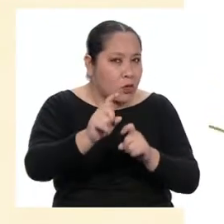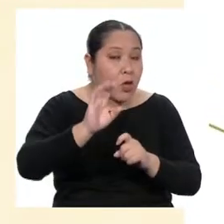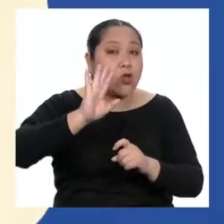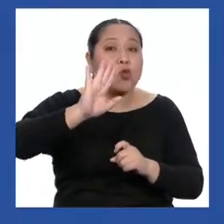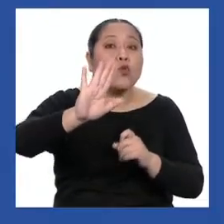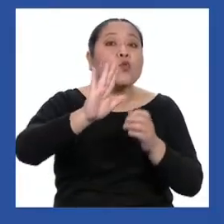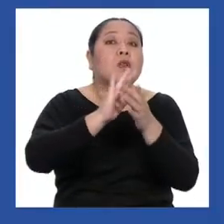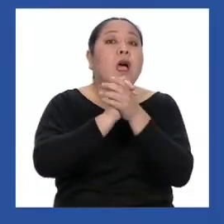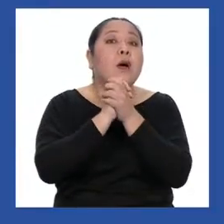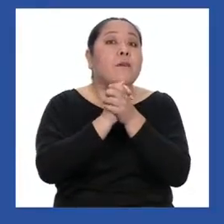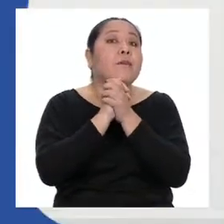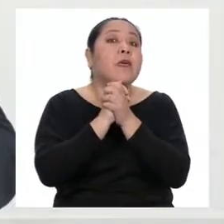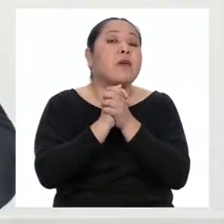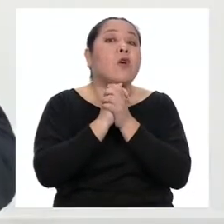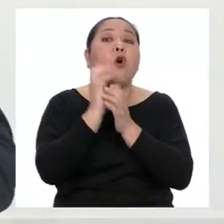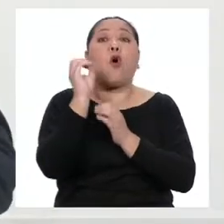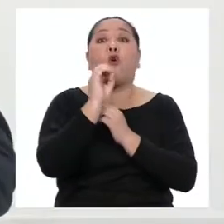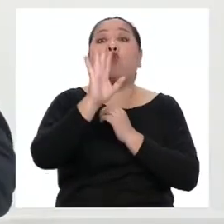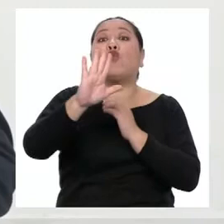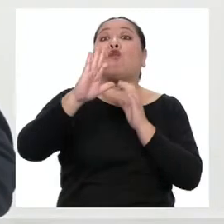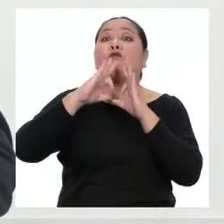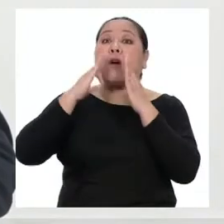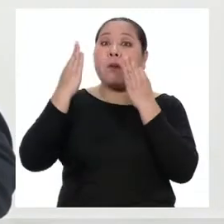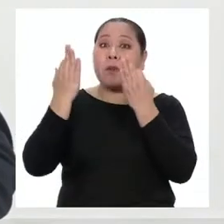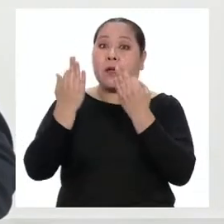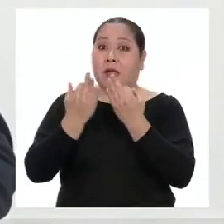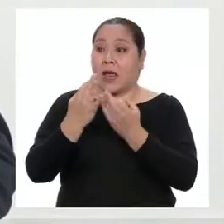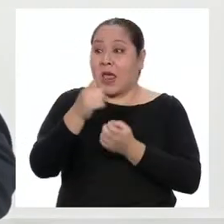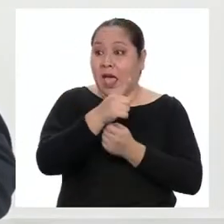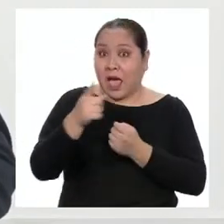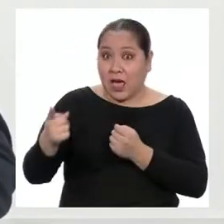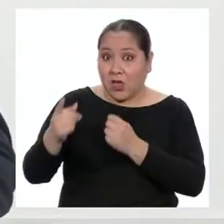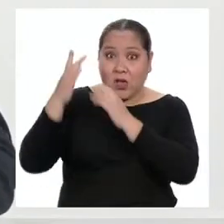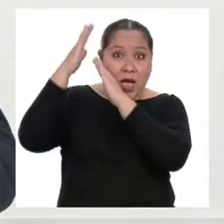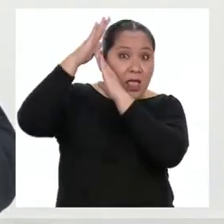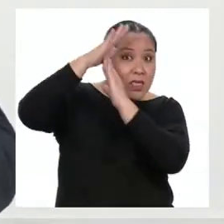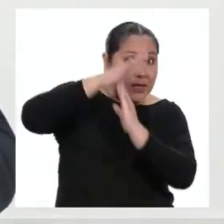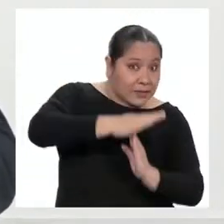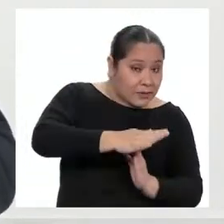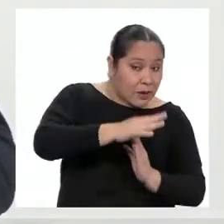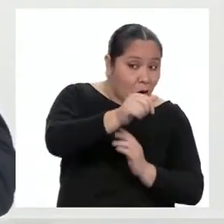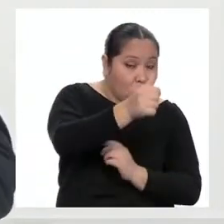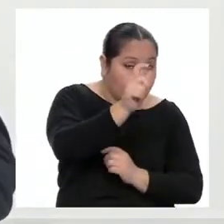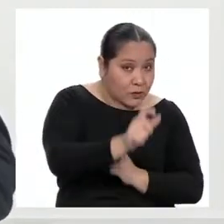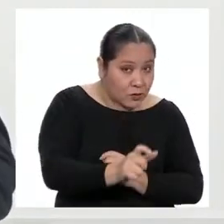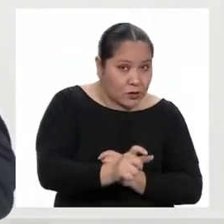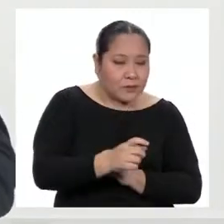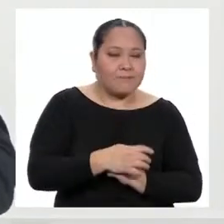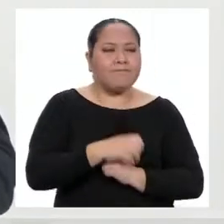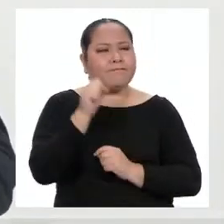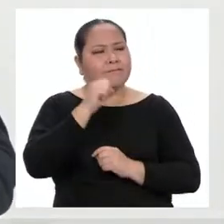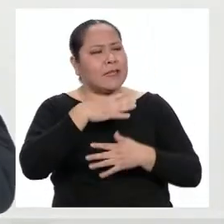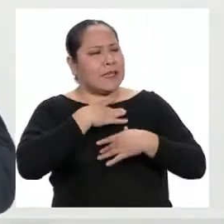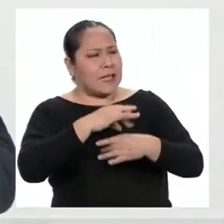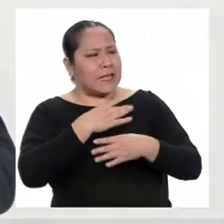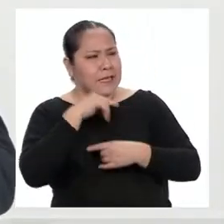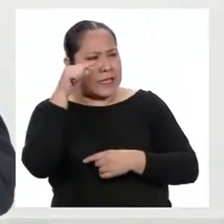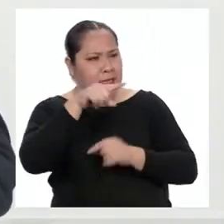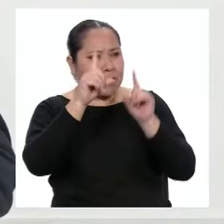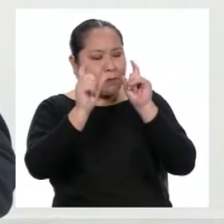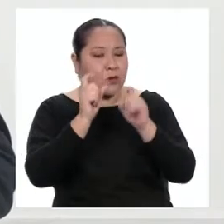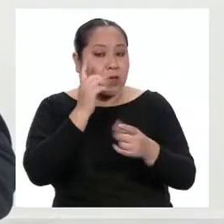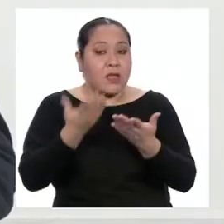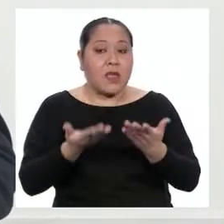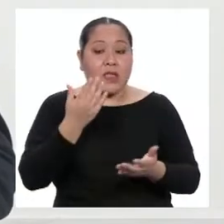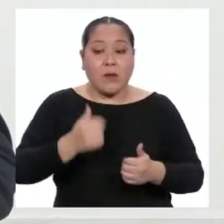discriminado a alguien? Bien, muy interesante esta pregunta porque puede que vivamos en un entorno en el